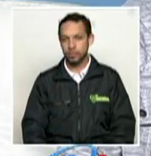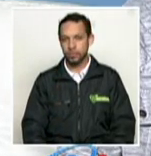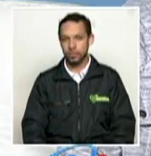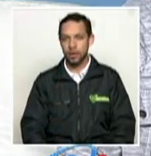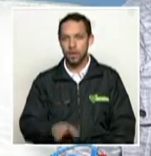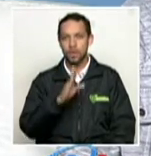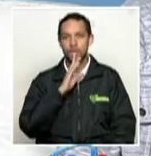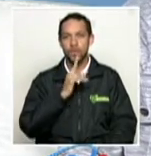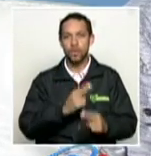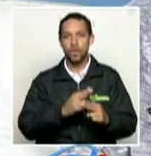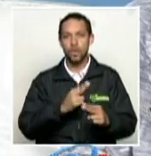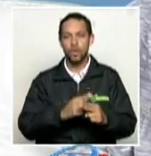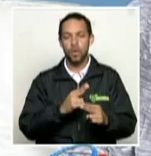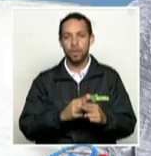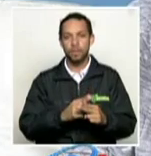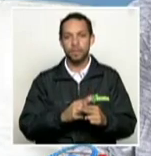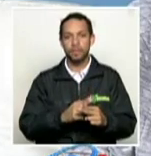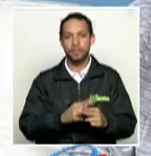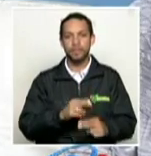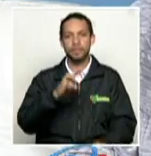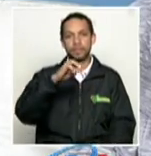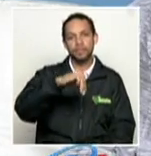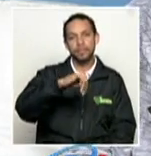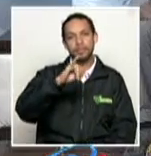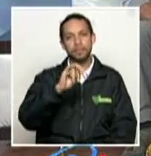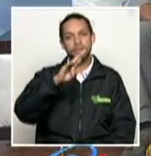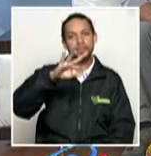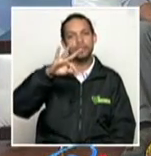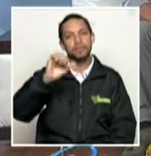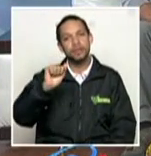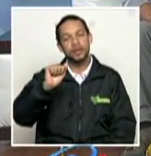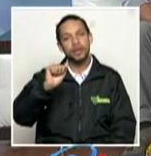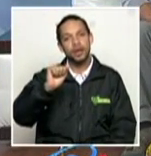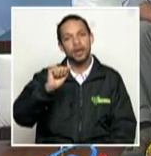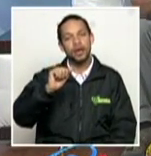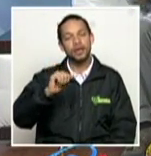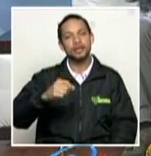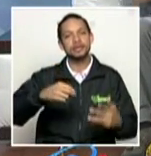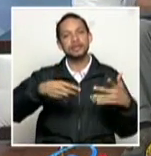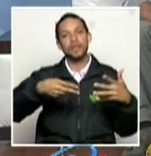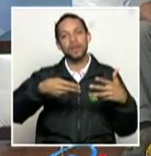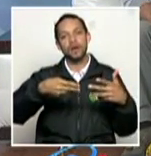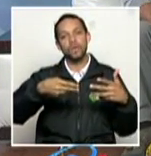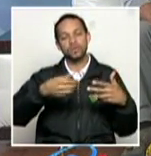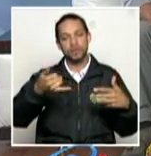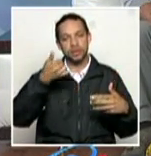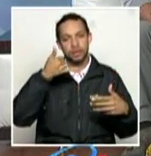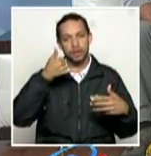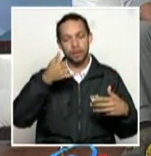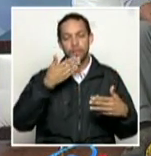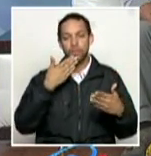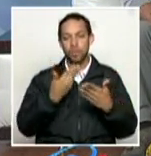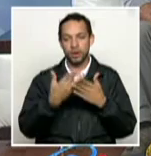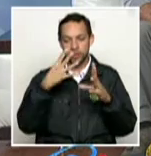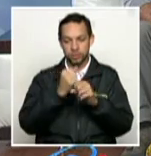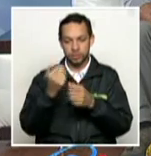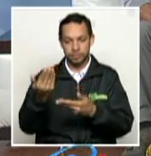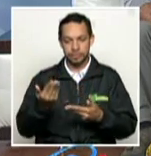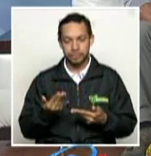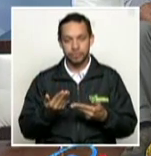¿Quién habla? Una pregunta al doctor Mirta. Mirta, ¿de dónde llama? Mirta López de Santa Rosa. De Santa Rosa, bienvenida.